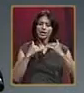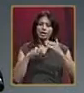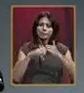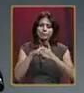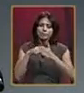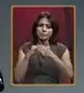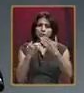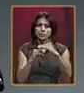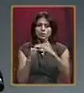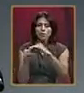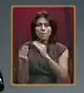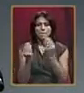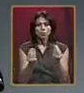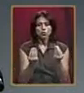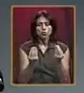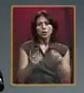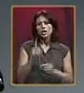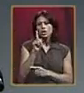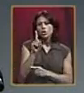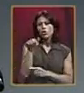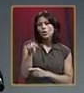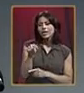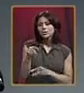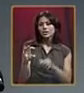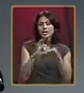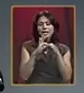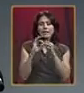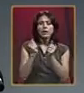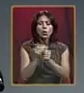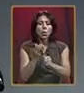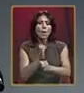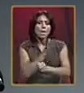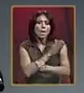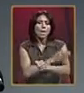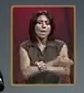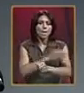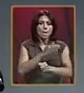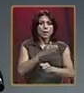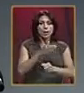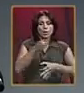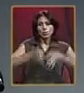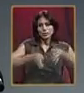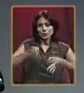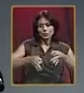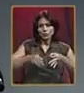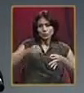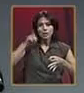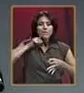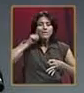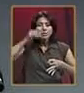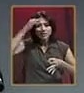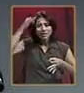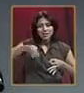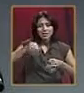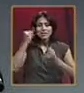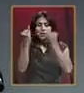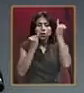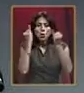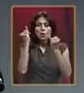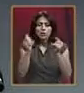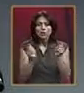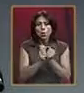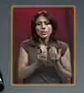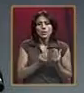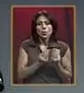uno de ellos tiene que ver con prejuicios ideológicos, incluso con temores de abrirnos, de insertarnos